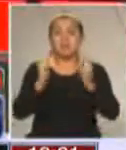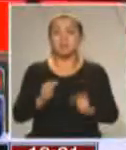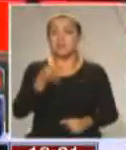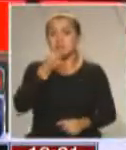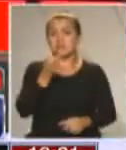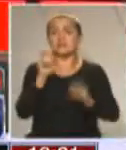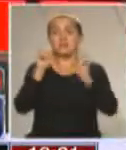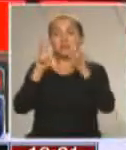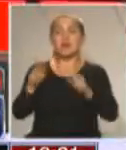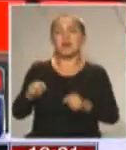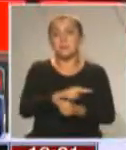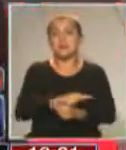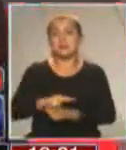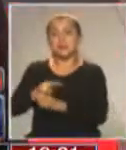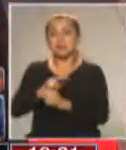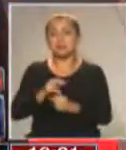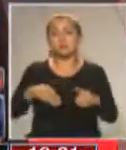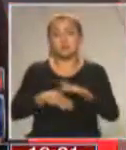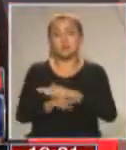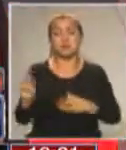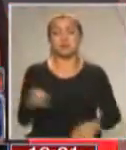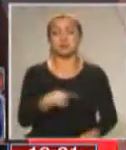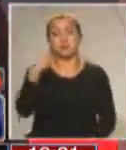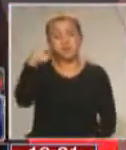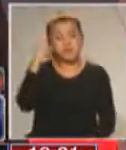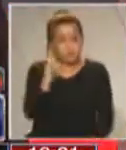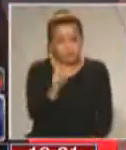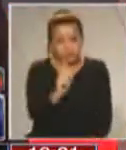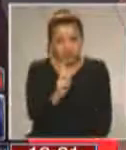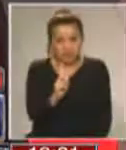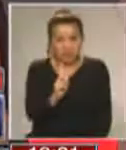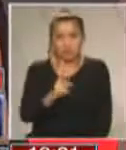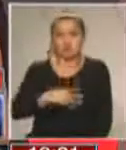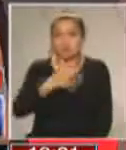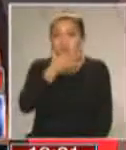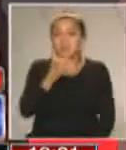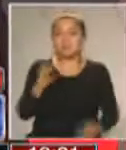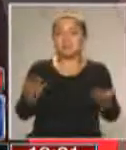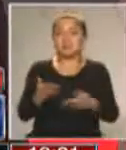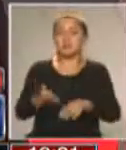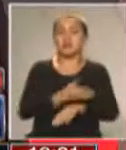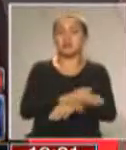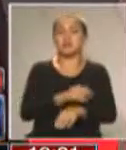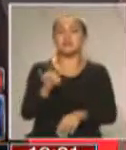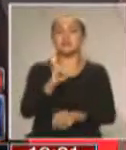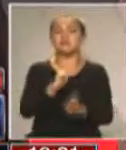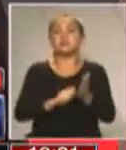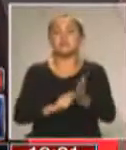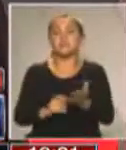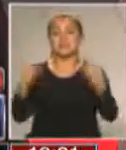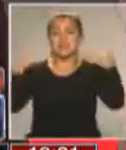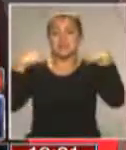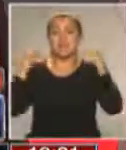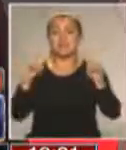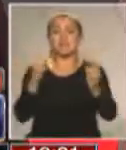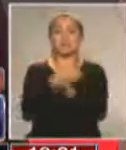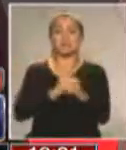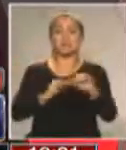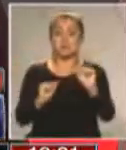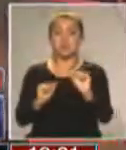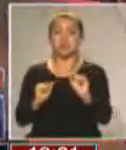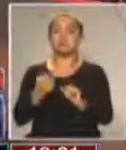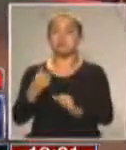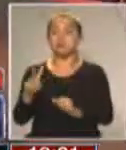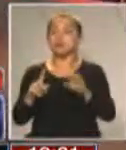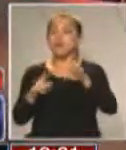tema de administración que interviene, pero nosotros creemos que no. O sea, como te decía antes, si una subsecretaria antes de asumir tuvo que renunciar por los negocios que